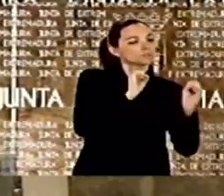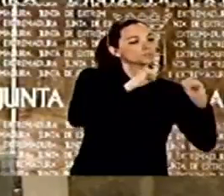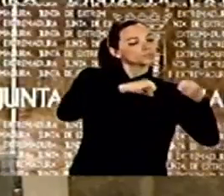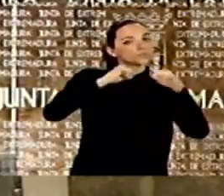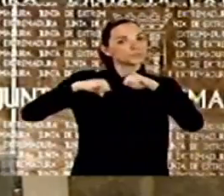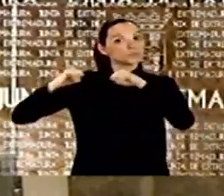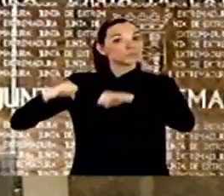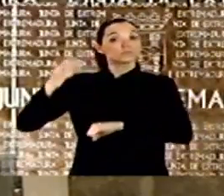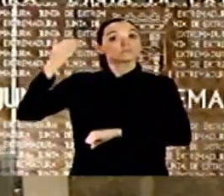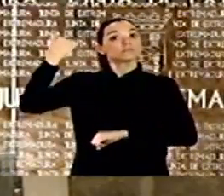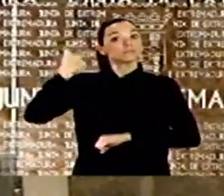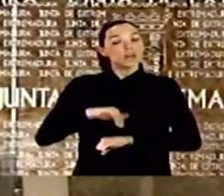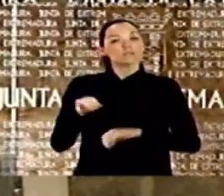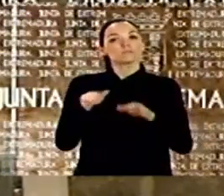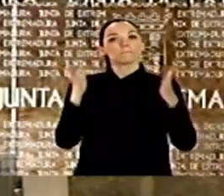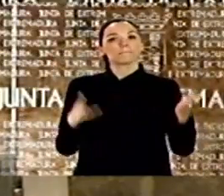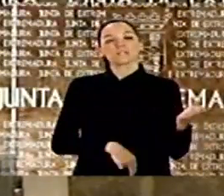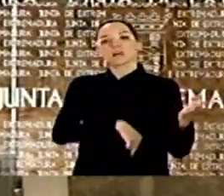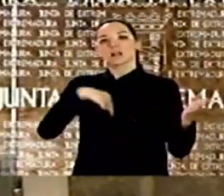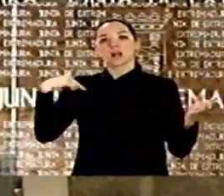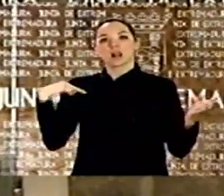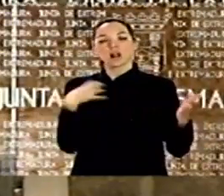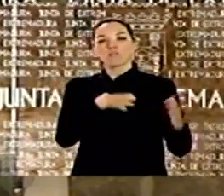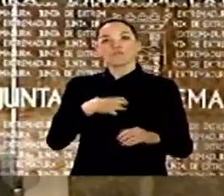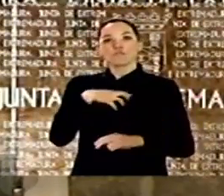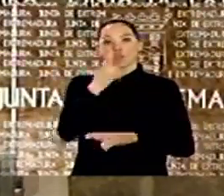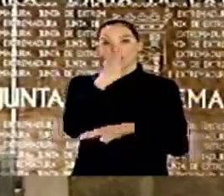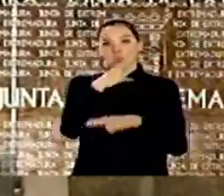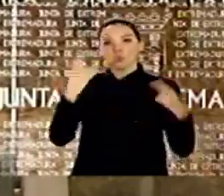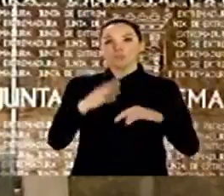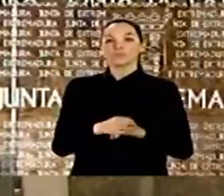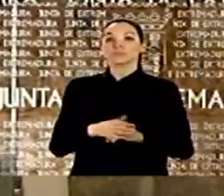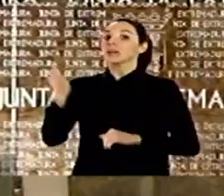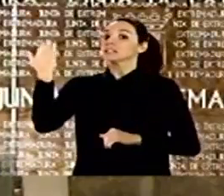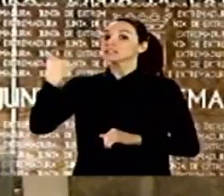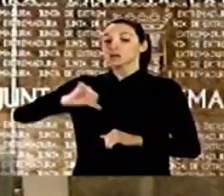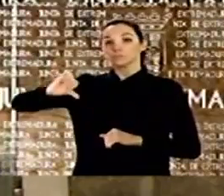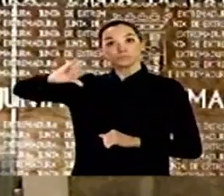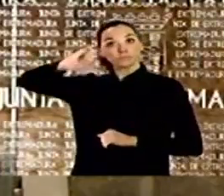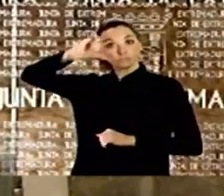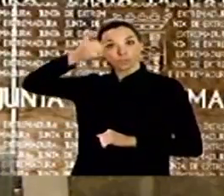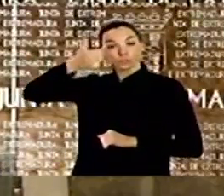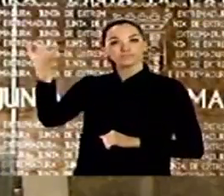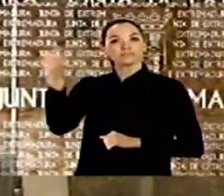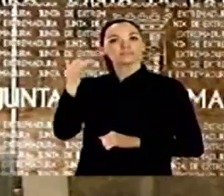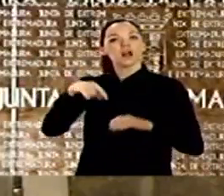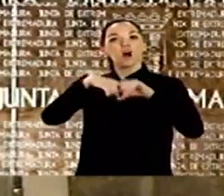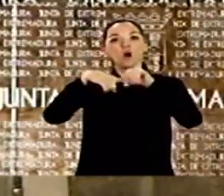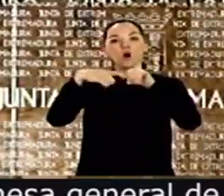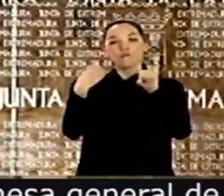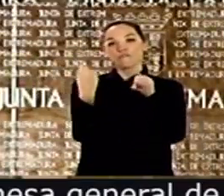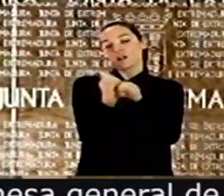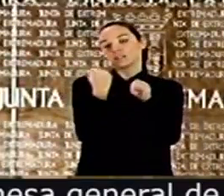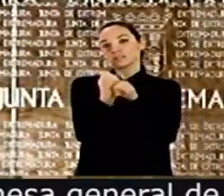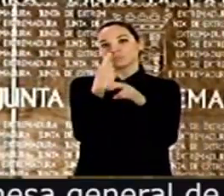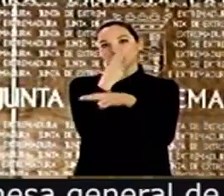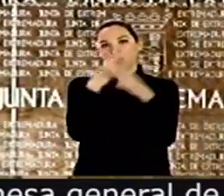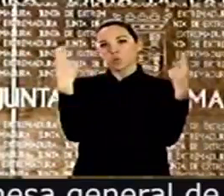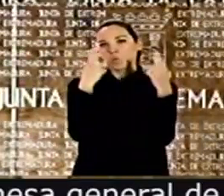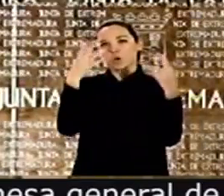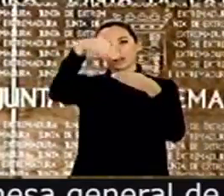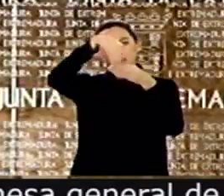ha de acordarse en Mesa General de Función Pública. Estamos aprobando, por tanto, una oferta de empleo público que consta